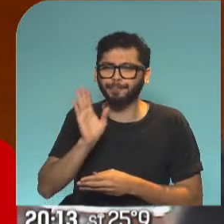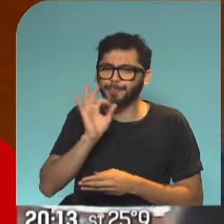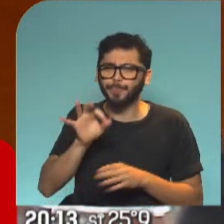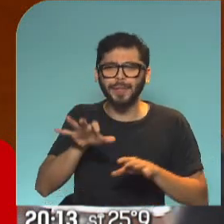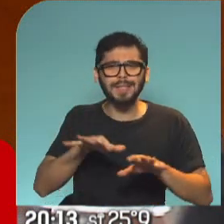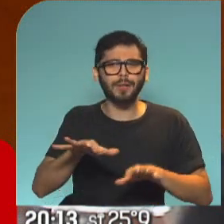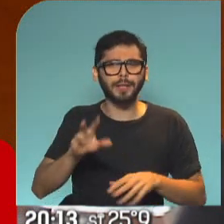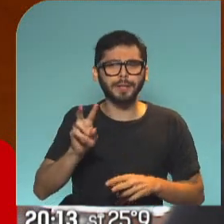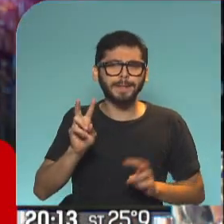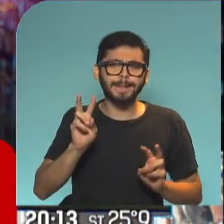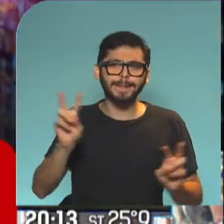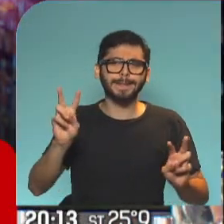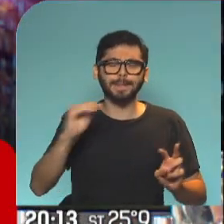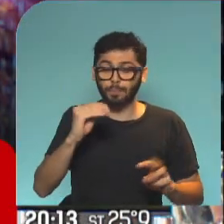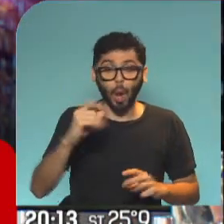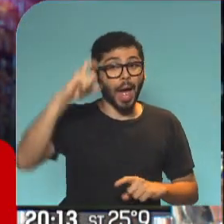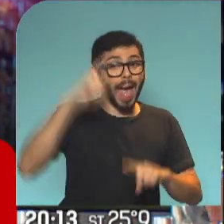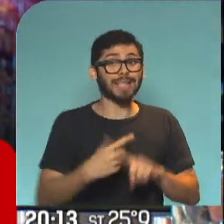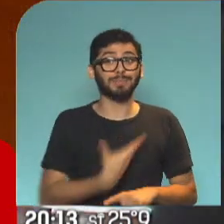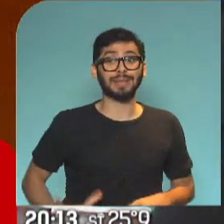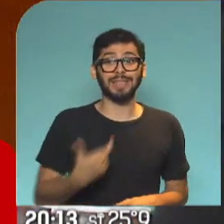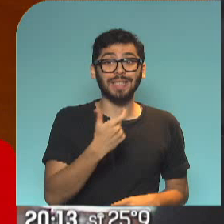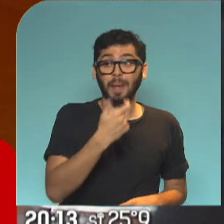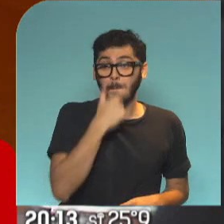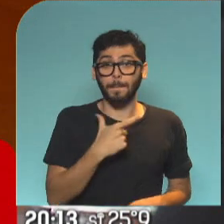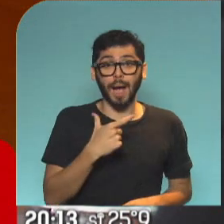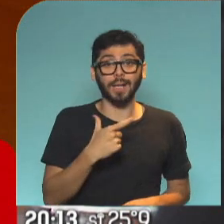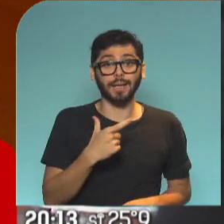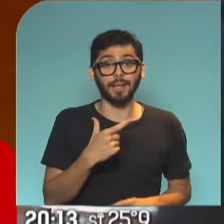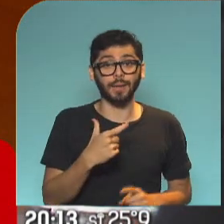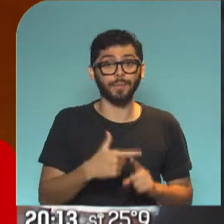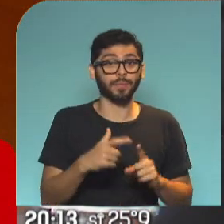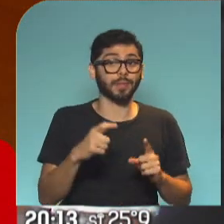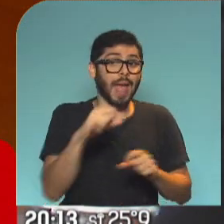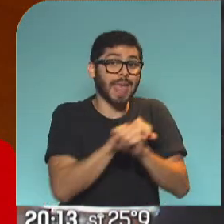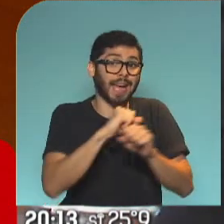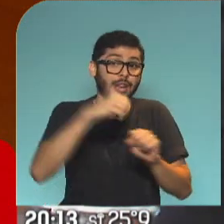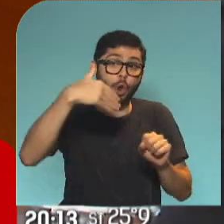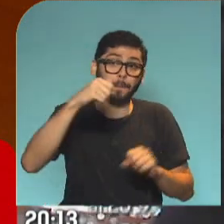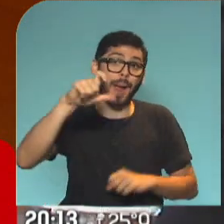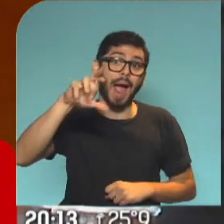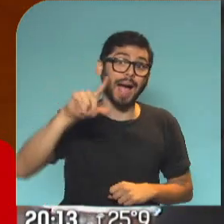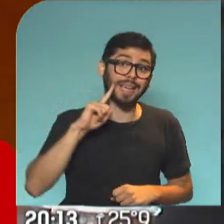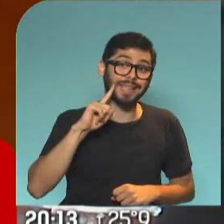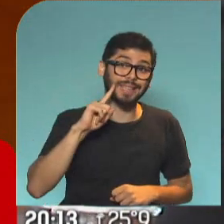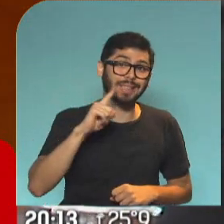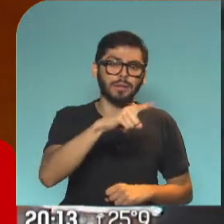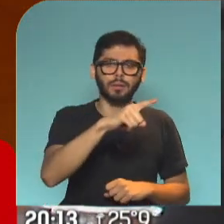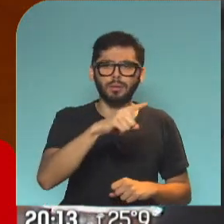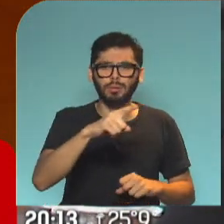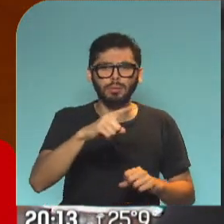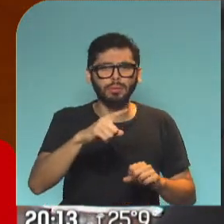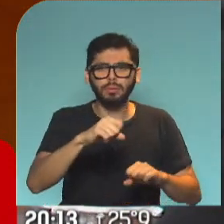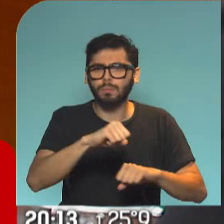por ejemplo el ex presidente de la nación el ingeniero macri haciendo o cometiendo un exabrupto